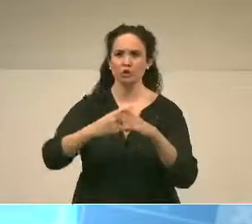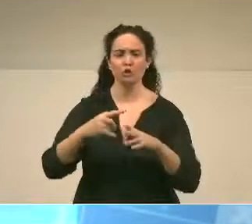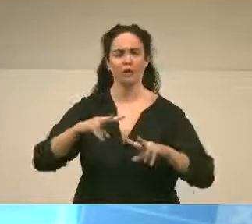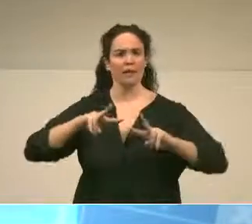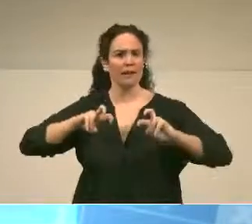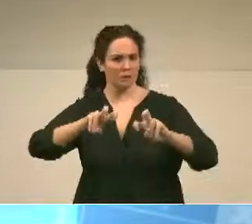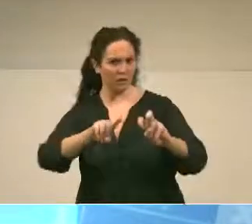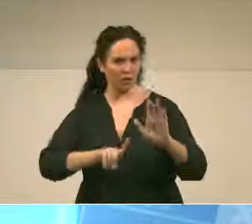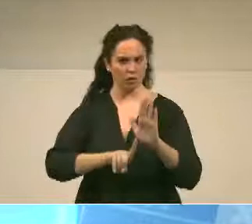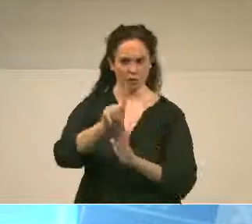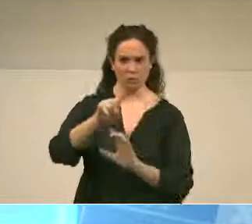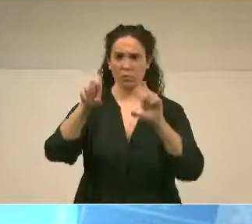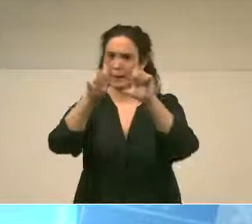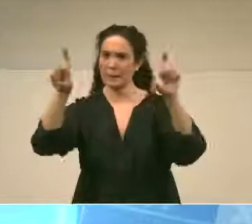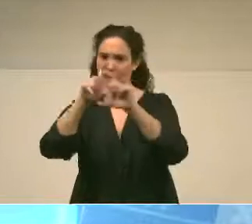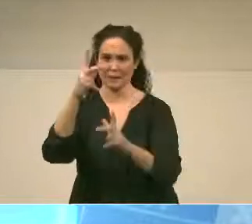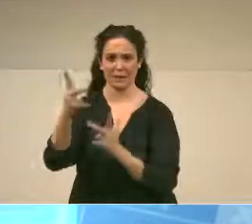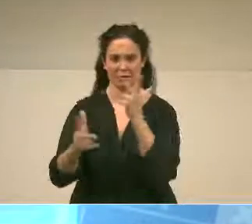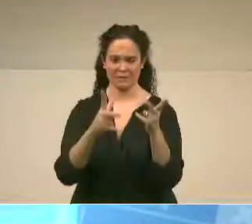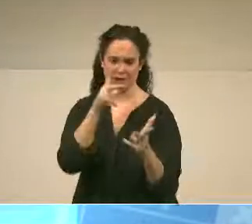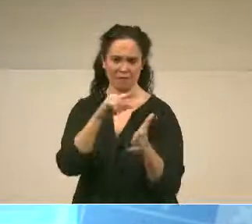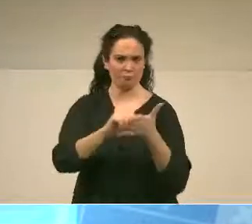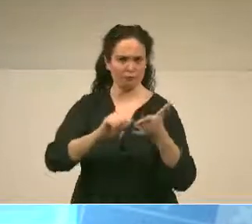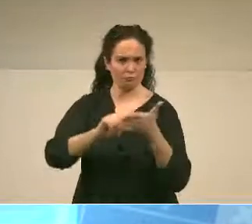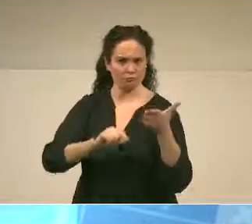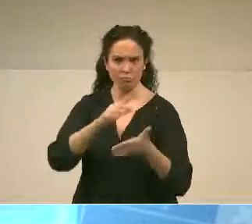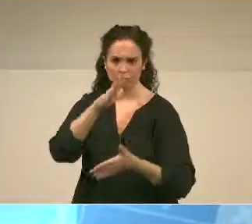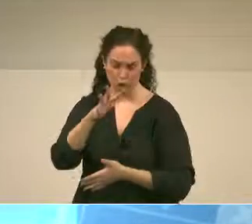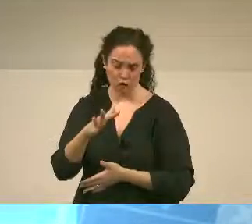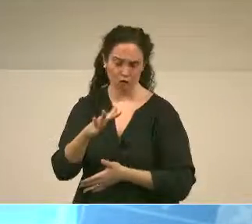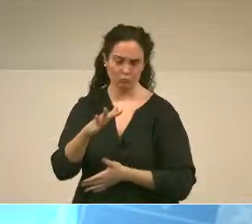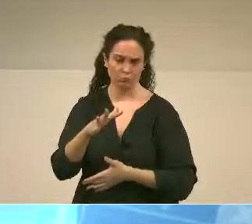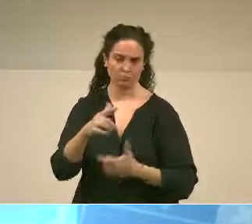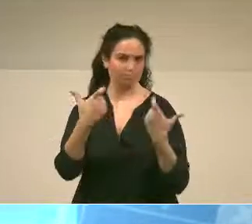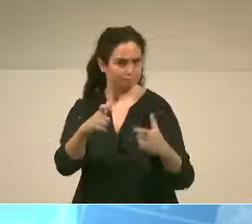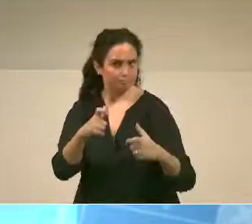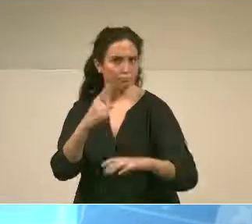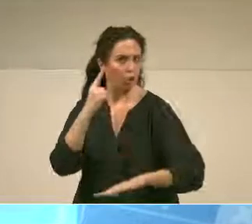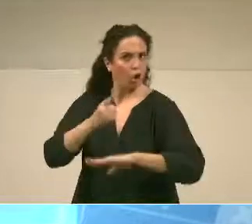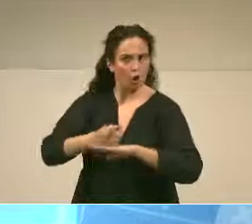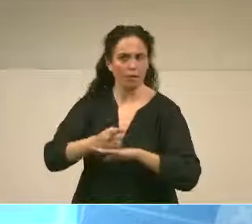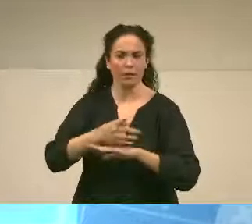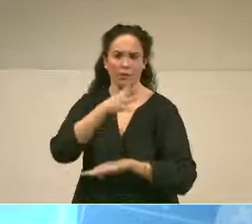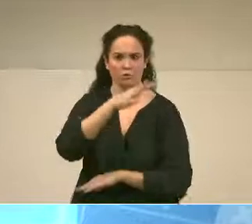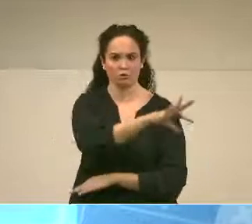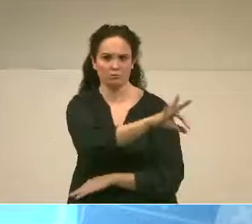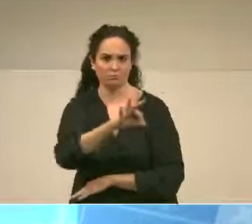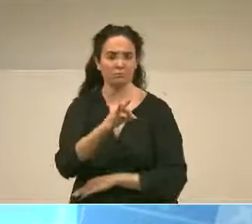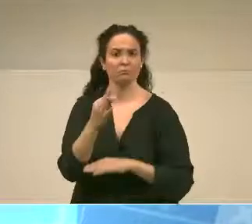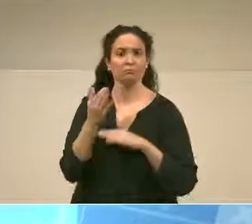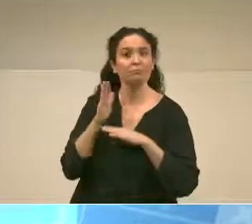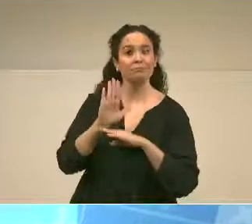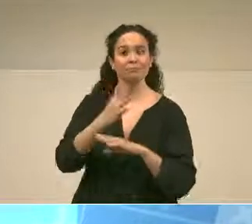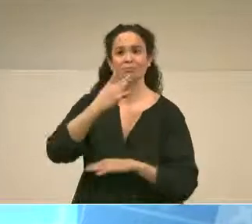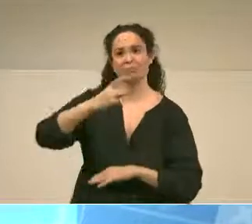empresas vascas. Por la importancia que la orden tiene para el departamento, pues hemos estimado oportuno que sea la propia consejera quien